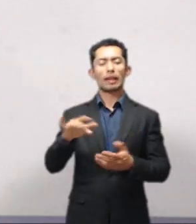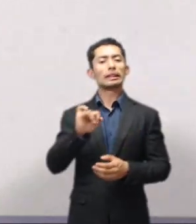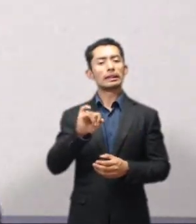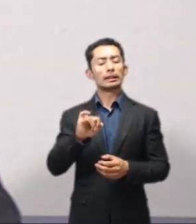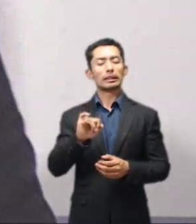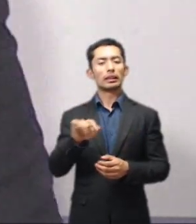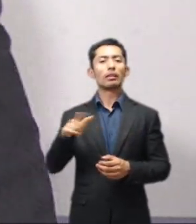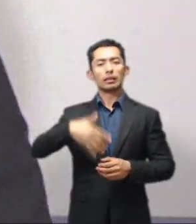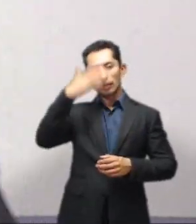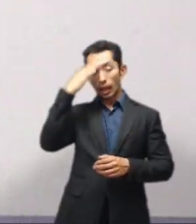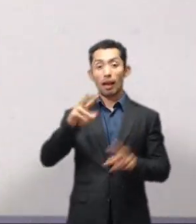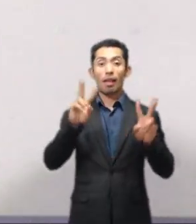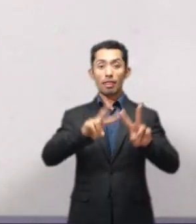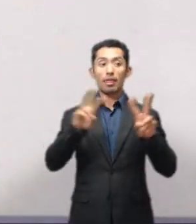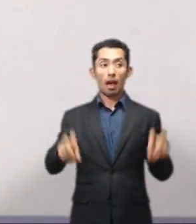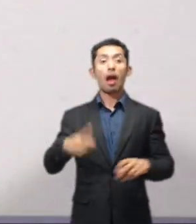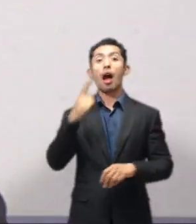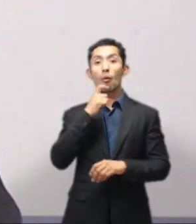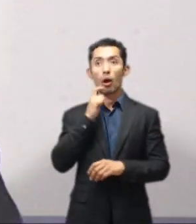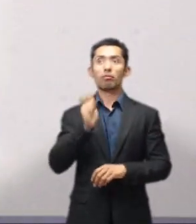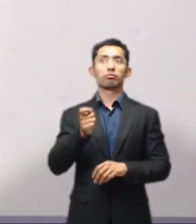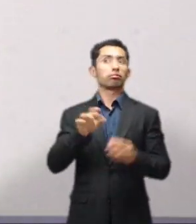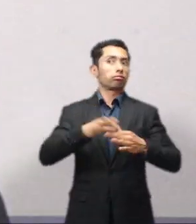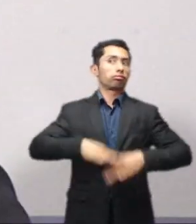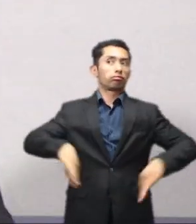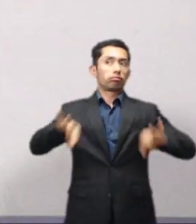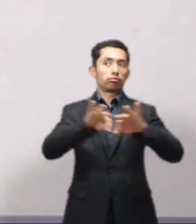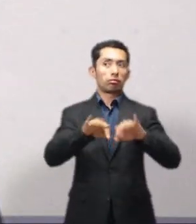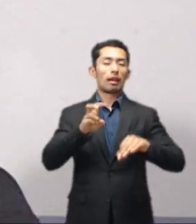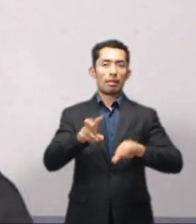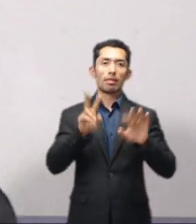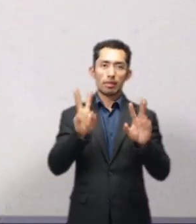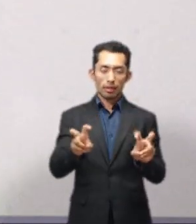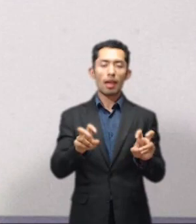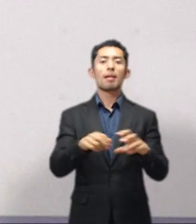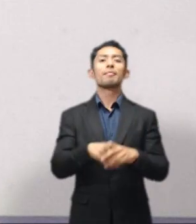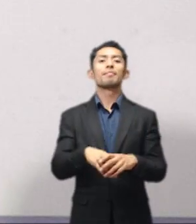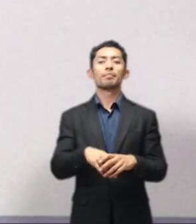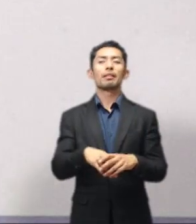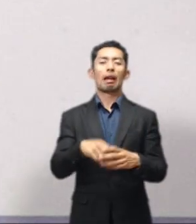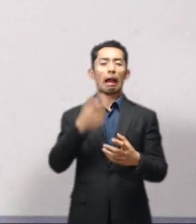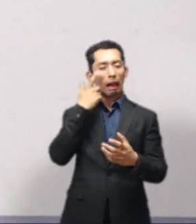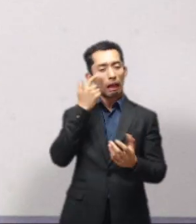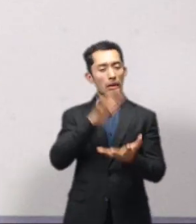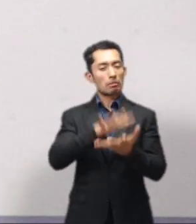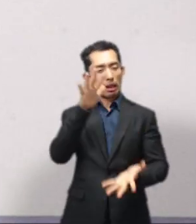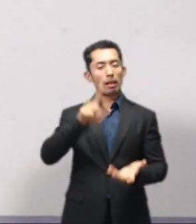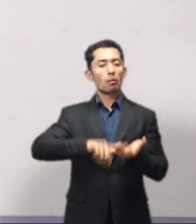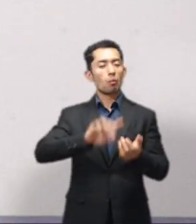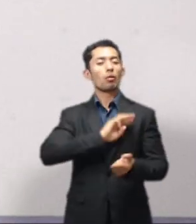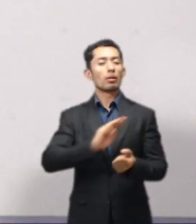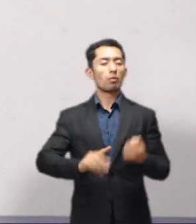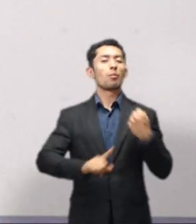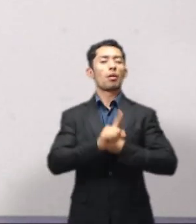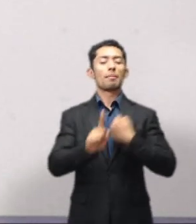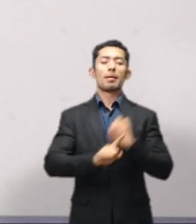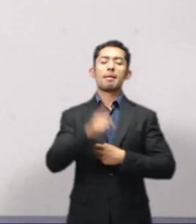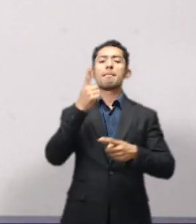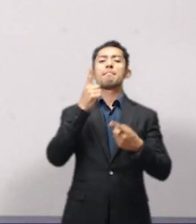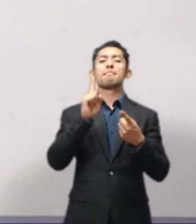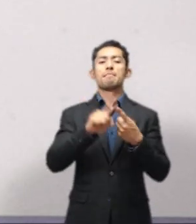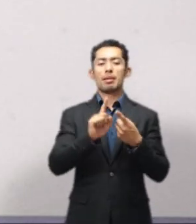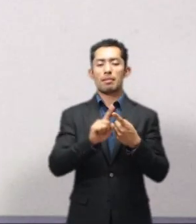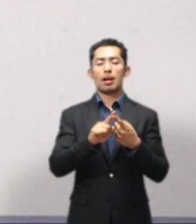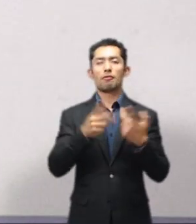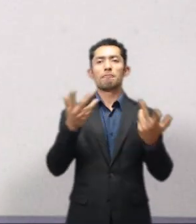pues como sabemos el tema del agua pues es una parte muy importante una de las de lo que más suena en el municipio y bueno primeramente se tendría